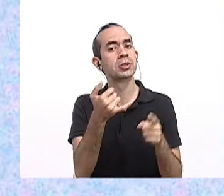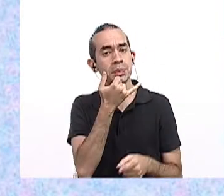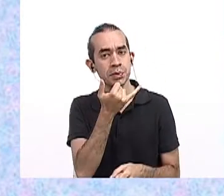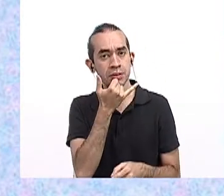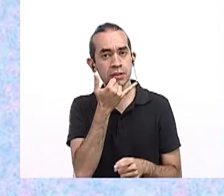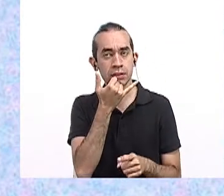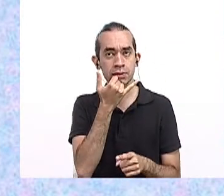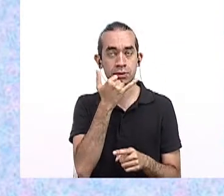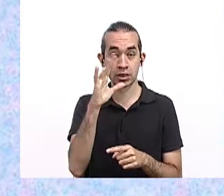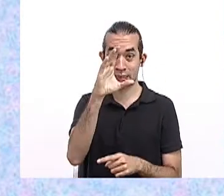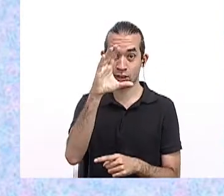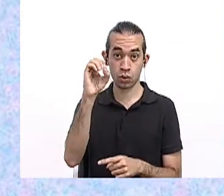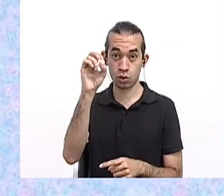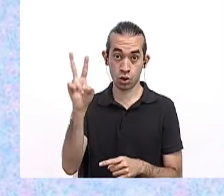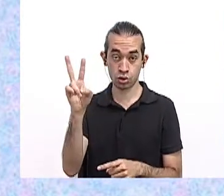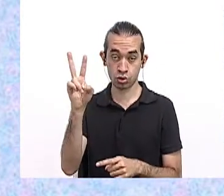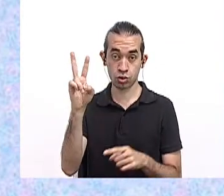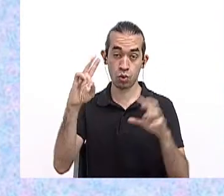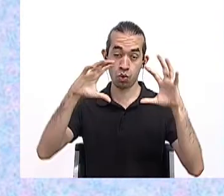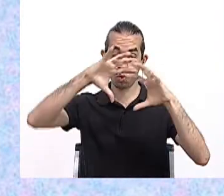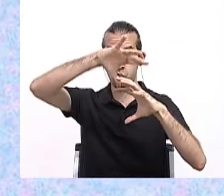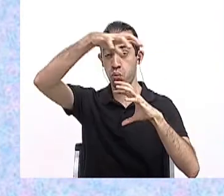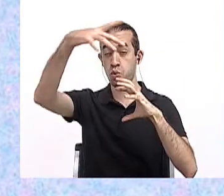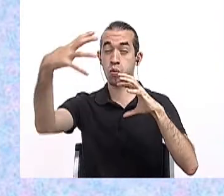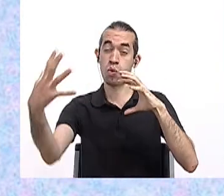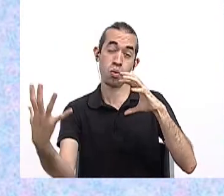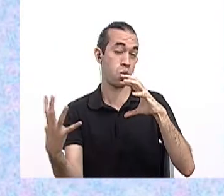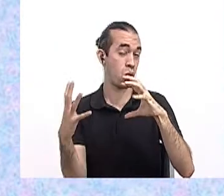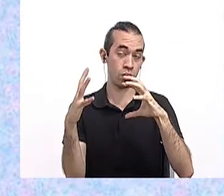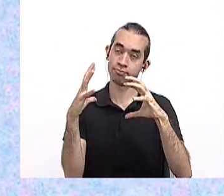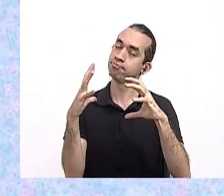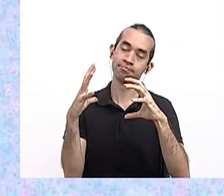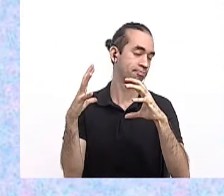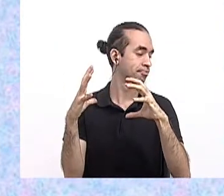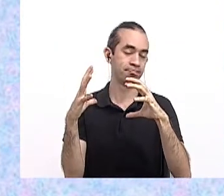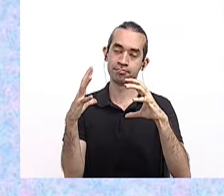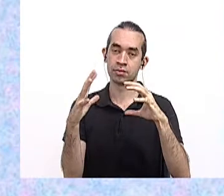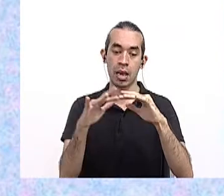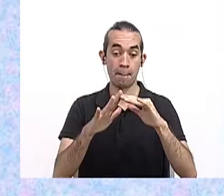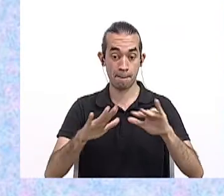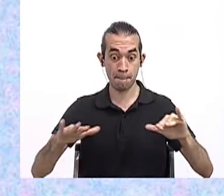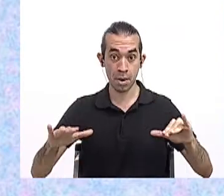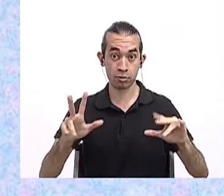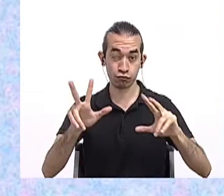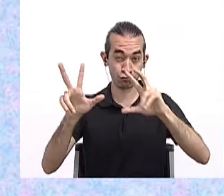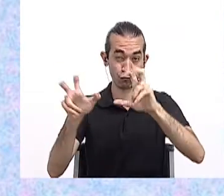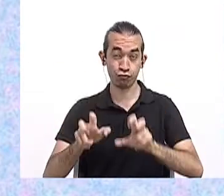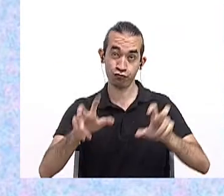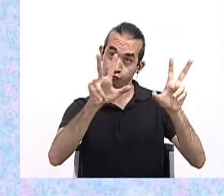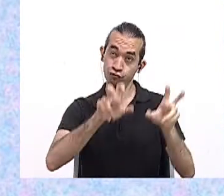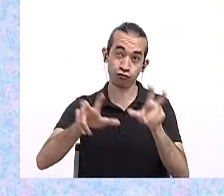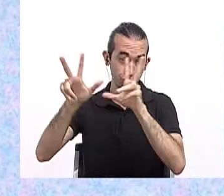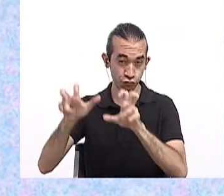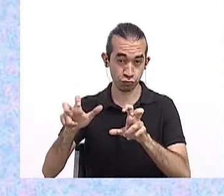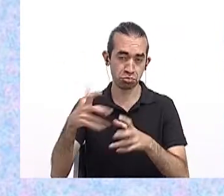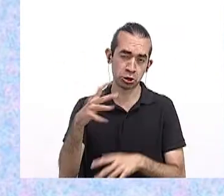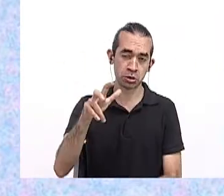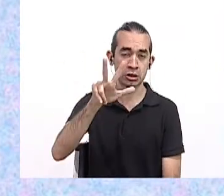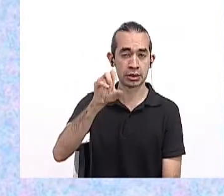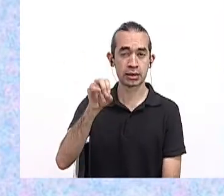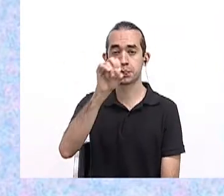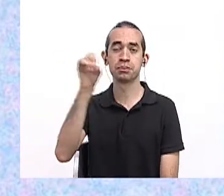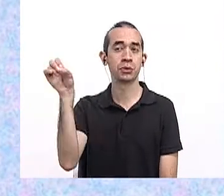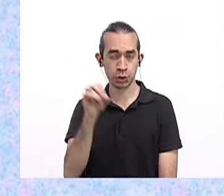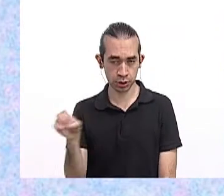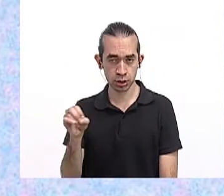todo este dióxido de carbono se queda en la atmósfera y a la fecha de hoy el mar absorbido aproximadamente un 30%